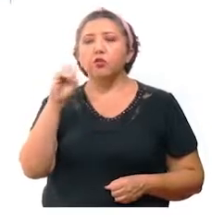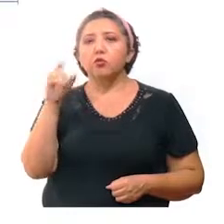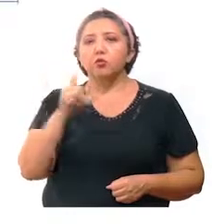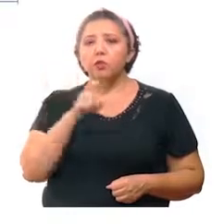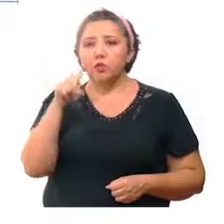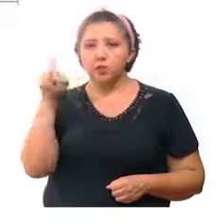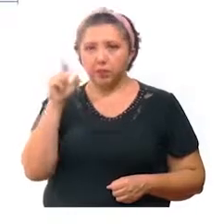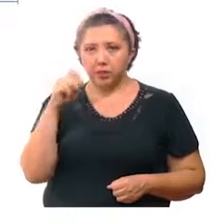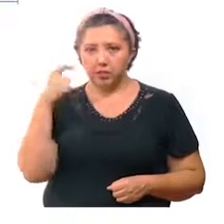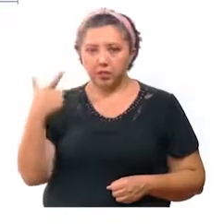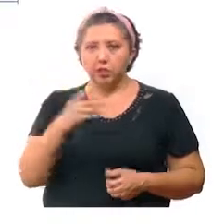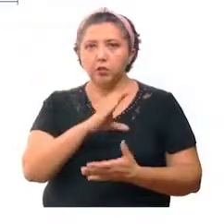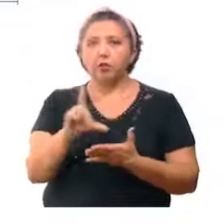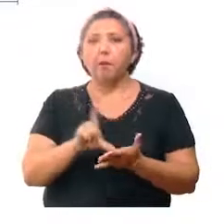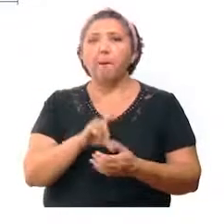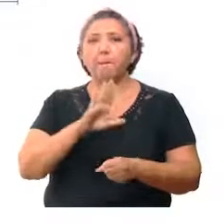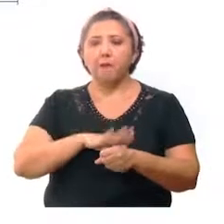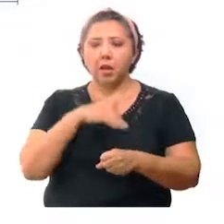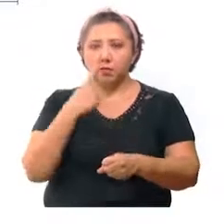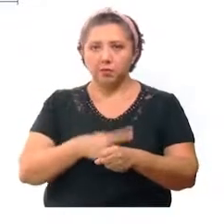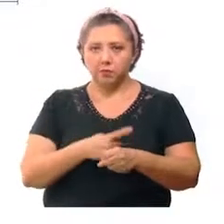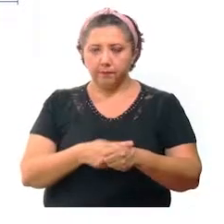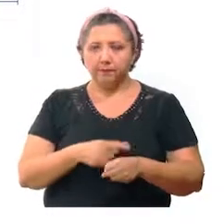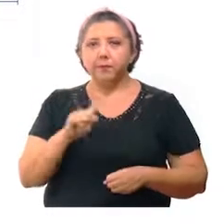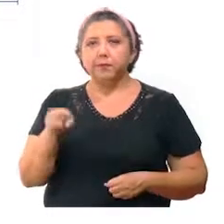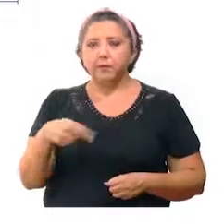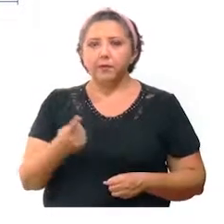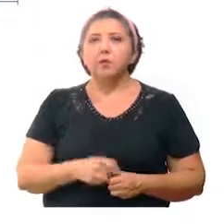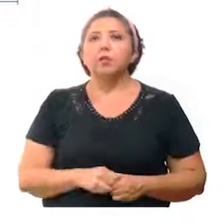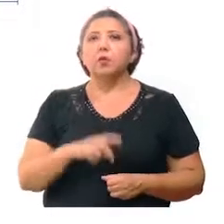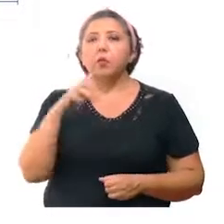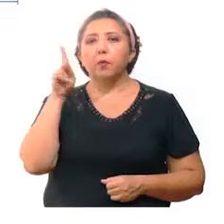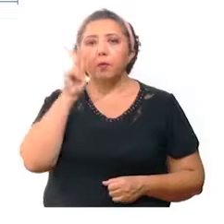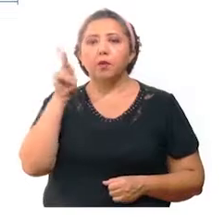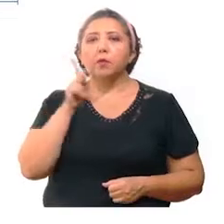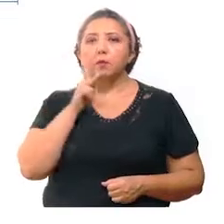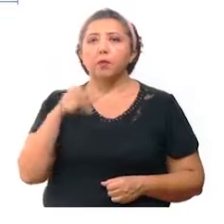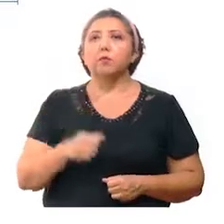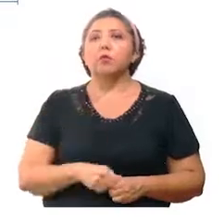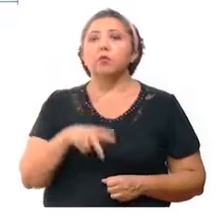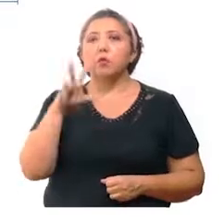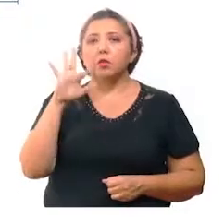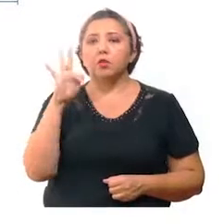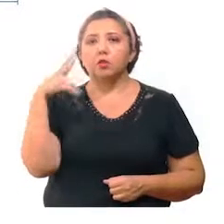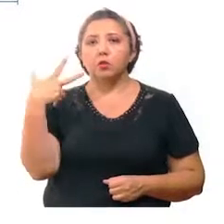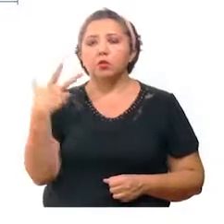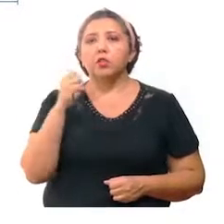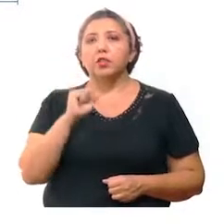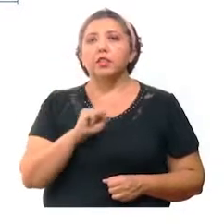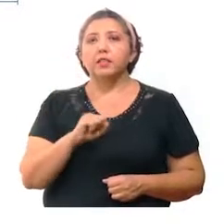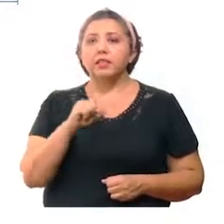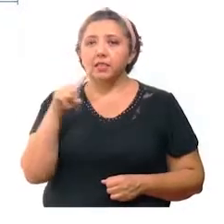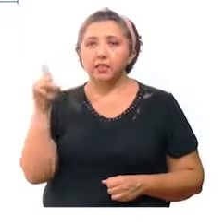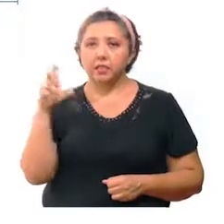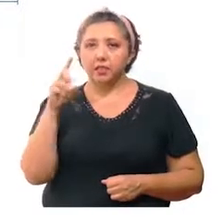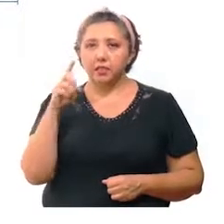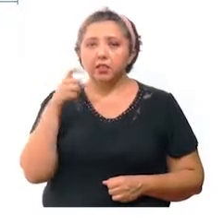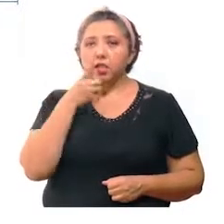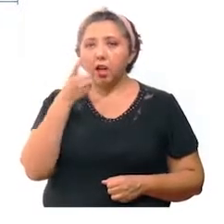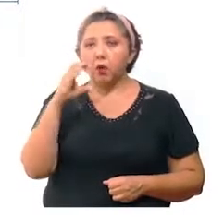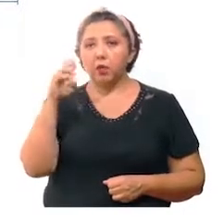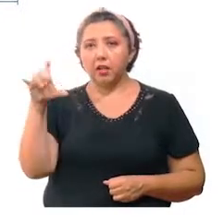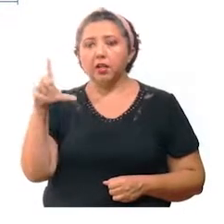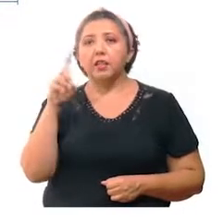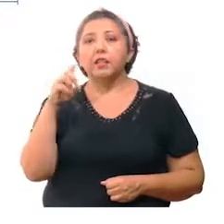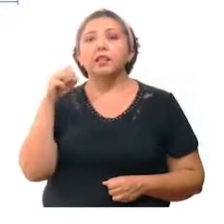127. Las colonias de Mérida con mayor número de personas contagiadas son Juan Pablo II con 48, Colonia 137, Ciudad